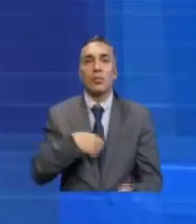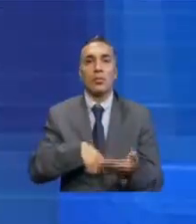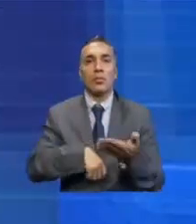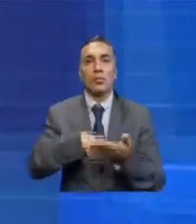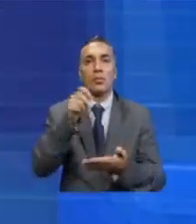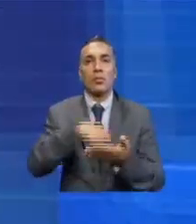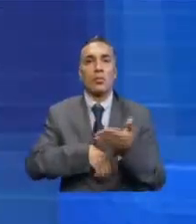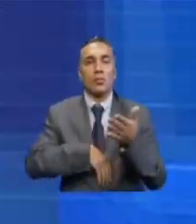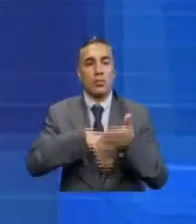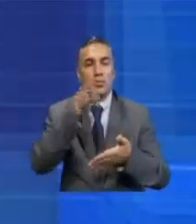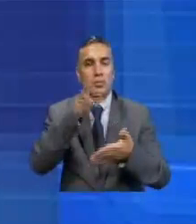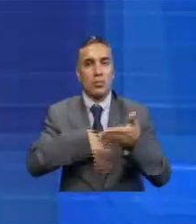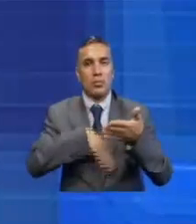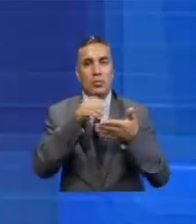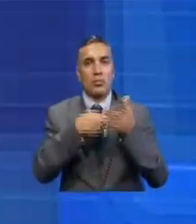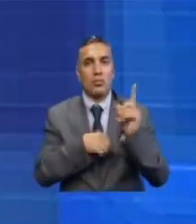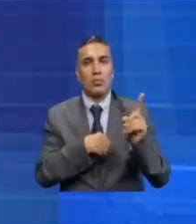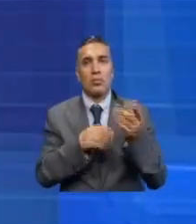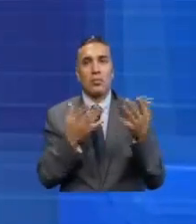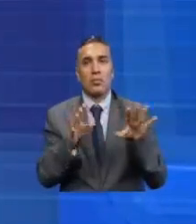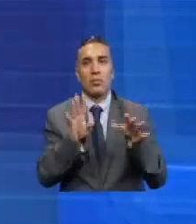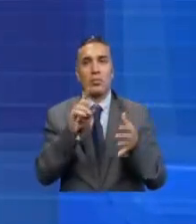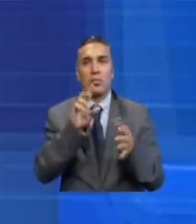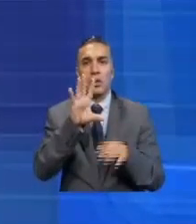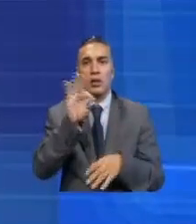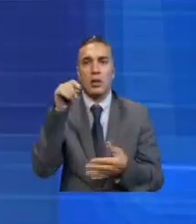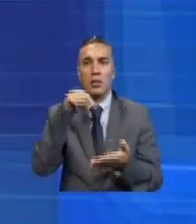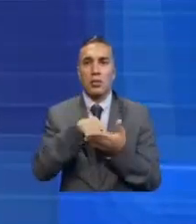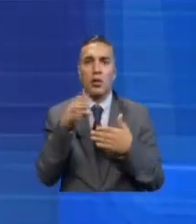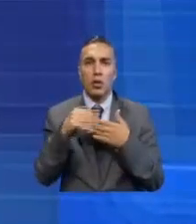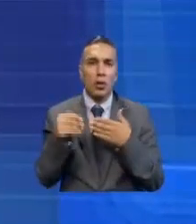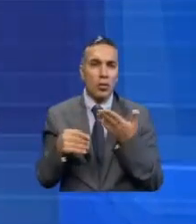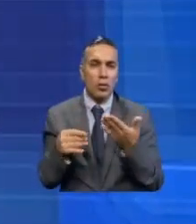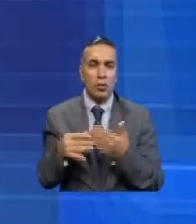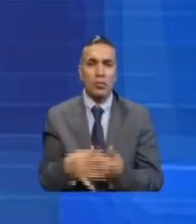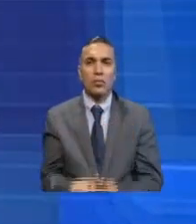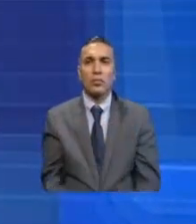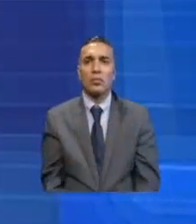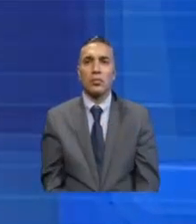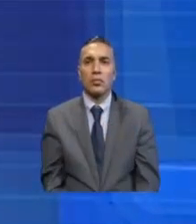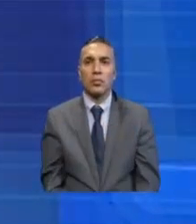pintura mural por casi $500,000.